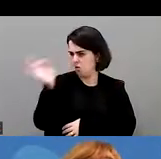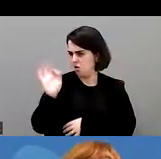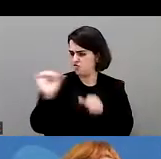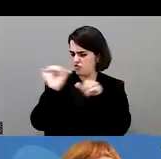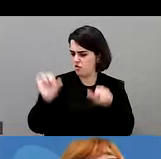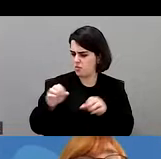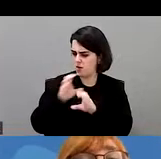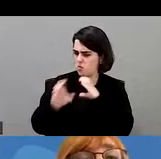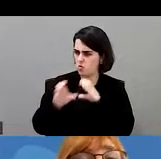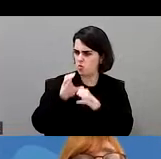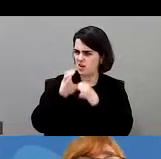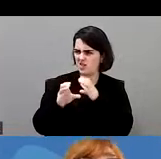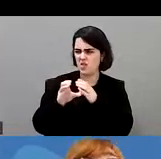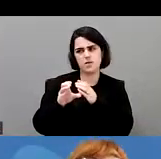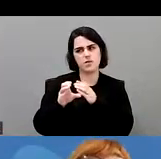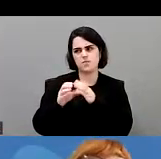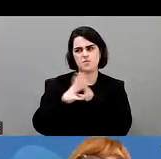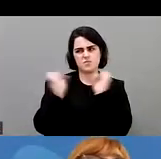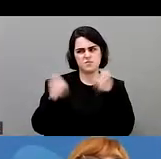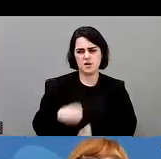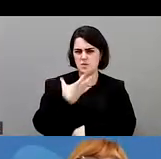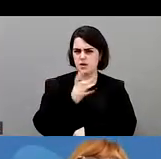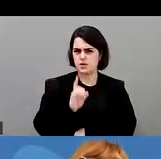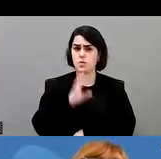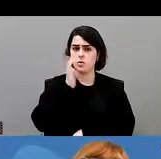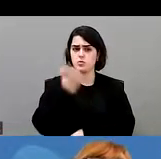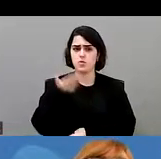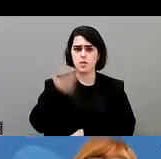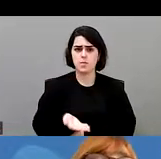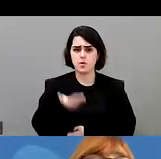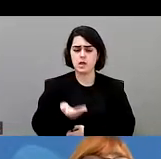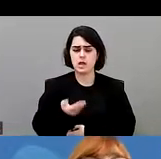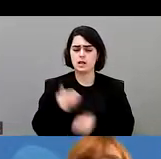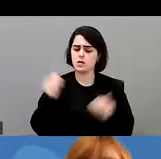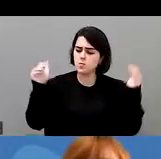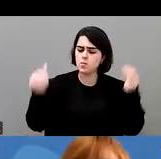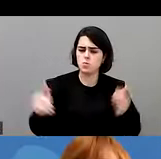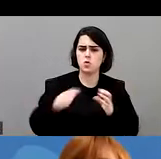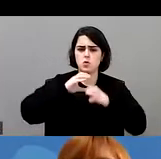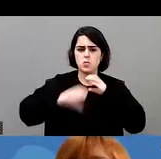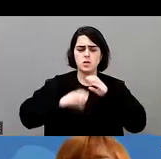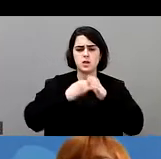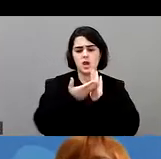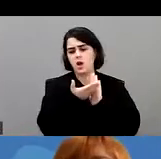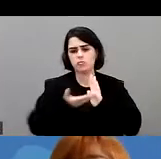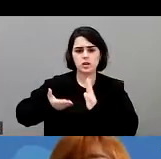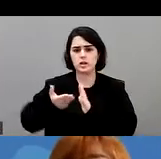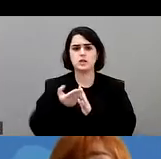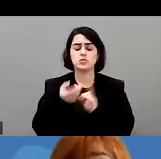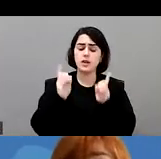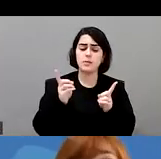de comunicarse, no siempre les comprende. De ahí la importancia de también hacer énfasis en la comunicación aumentativa, que es